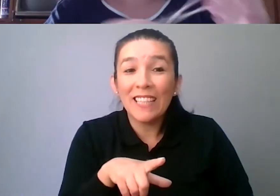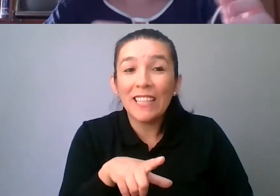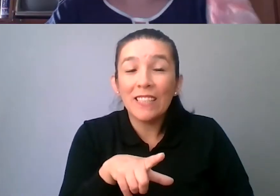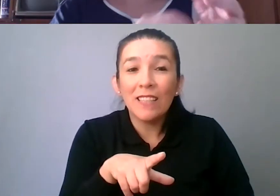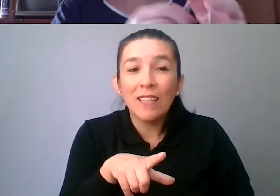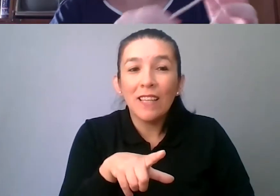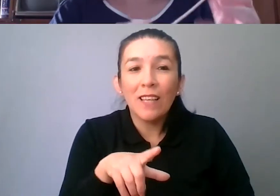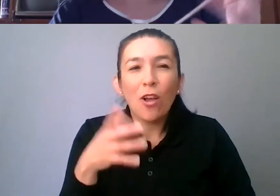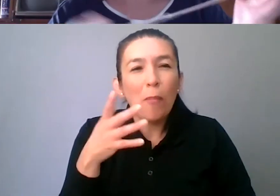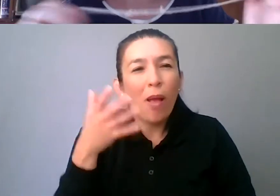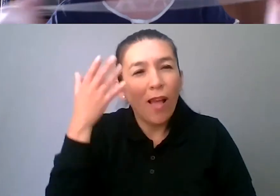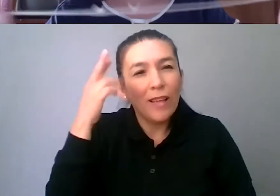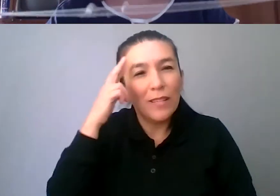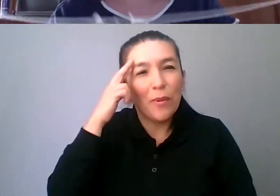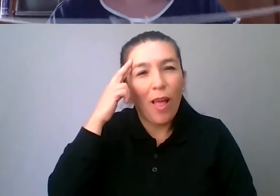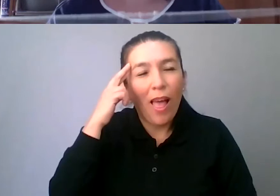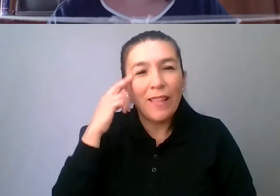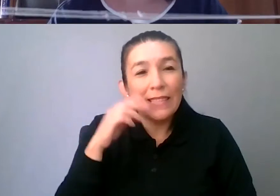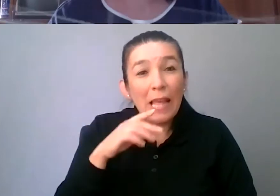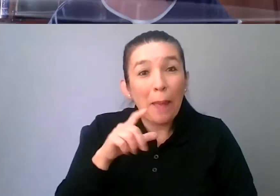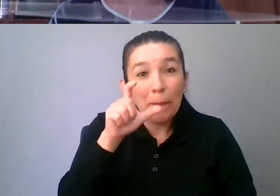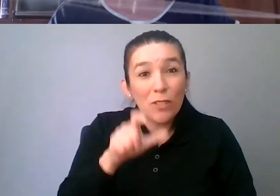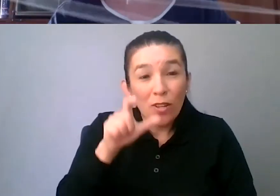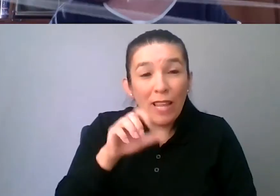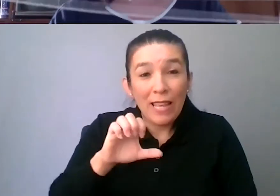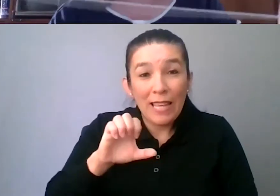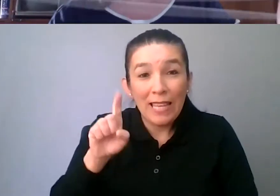los esquimales, a los Kuakyutl,